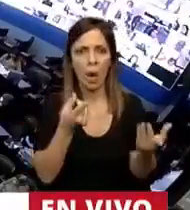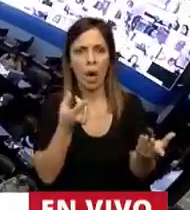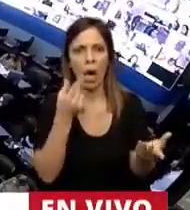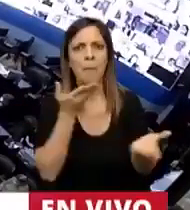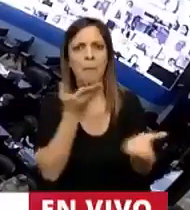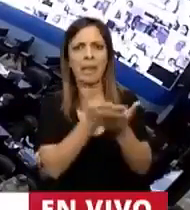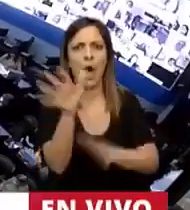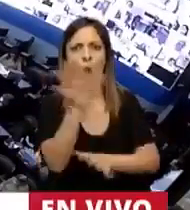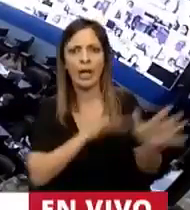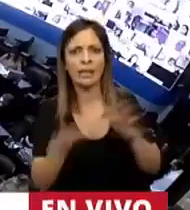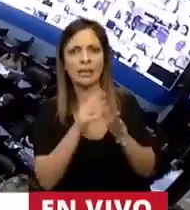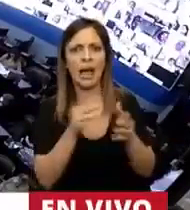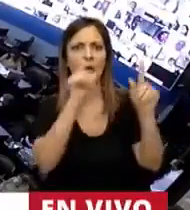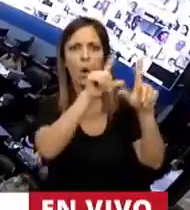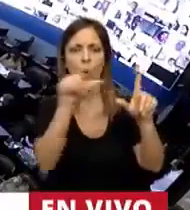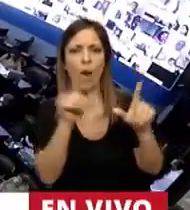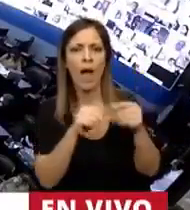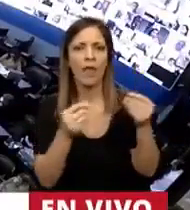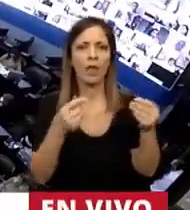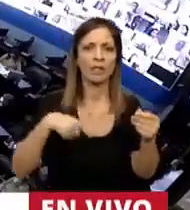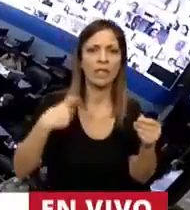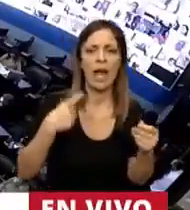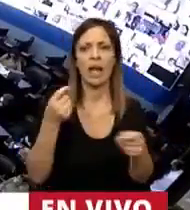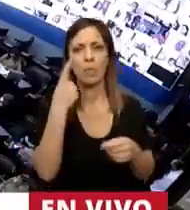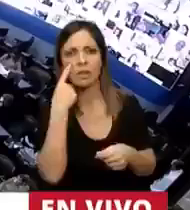una estructura de cuadros sindicales municipales.